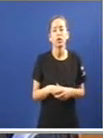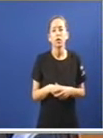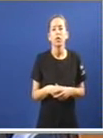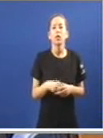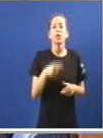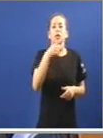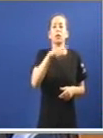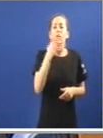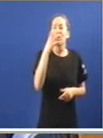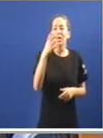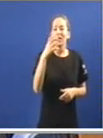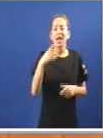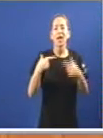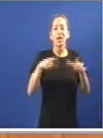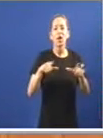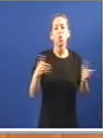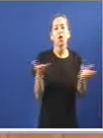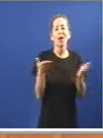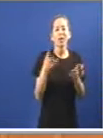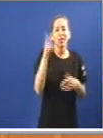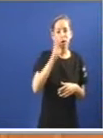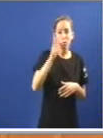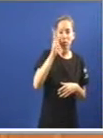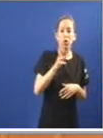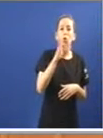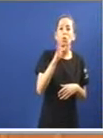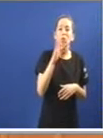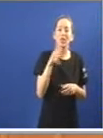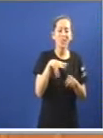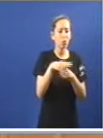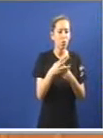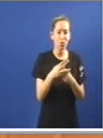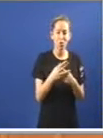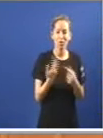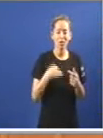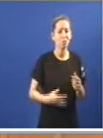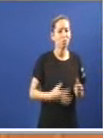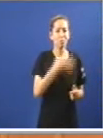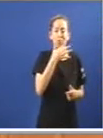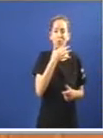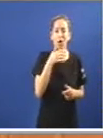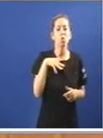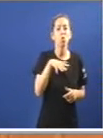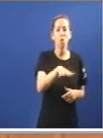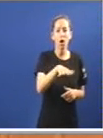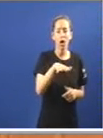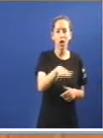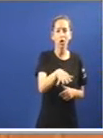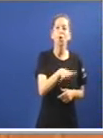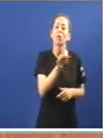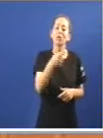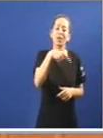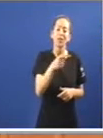rangers os de surgencias de vigo ante una situación límite no cunqueiro en ese hospital estafa be range que no pueden seguir así